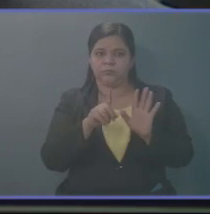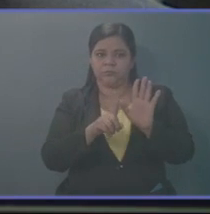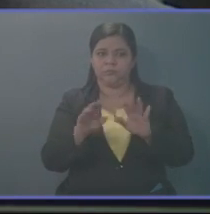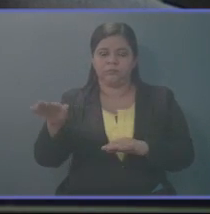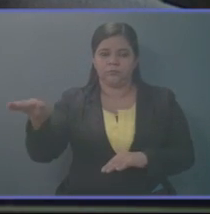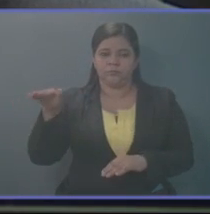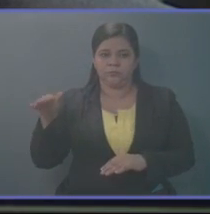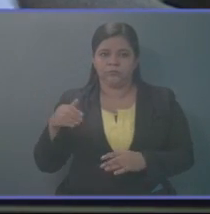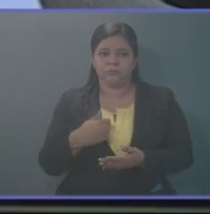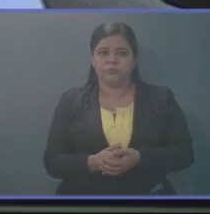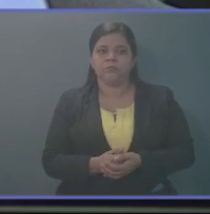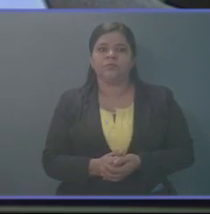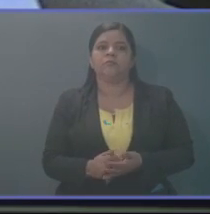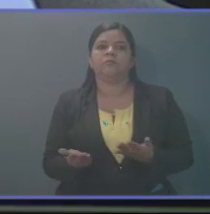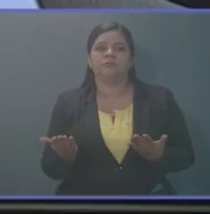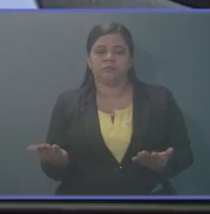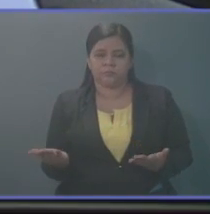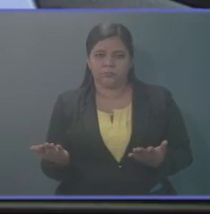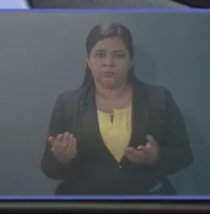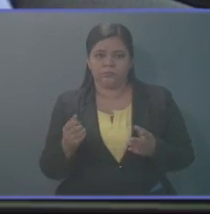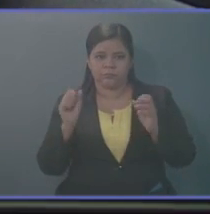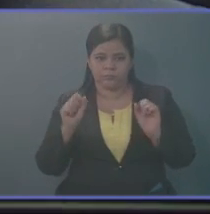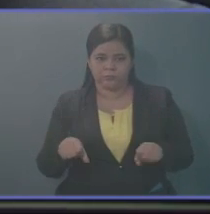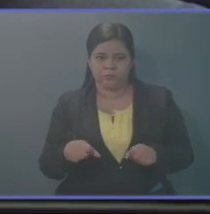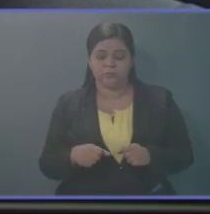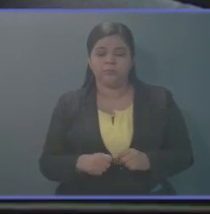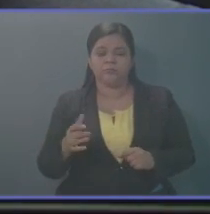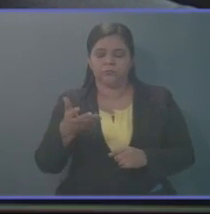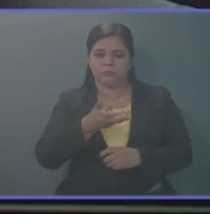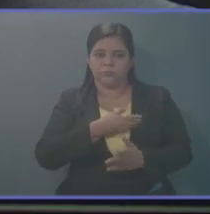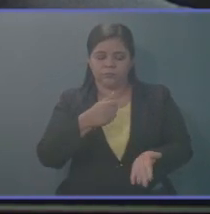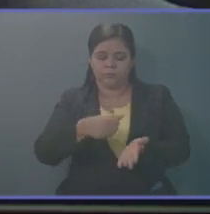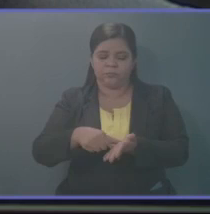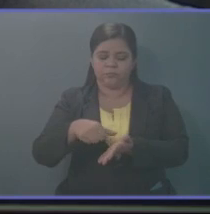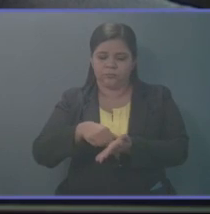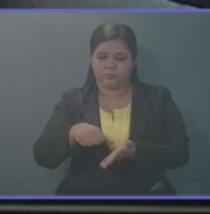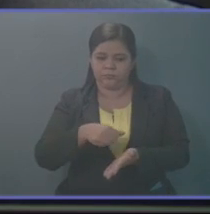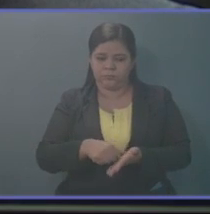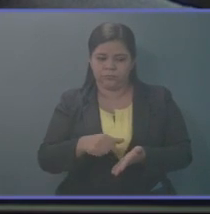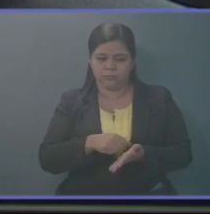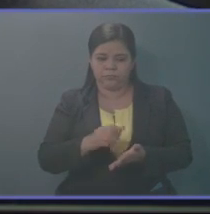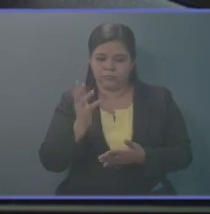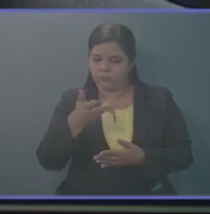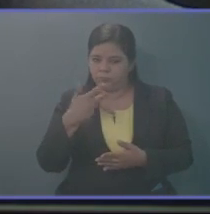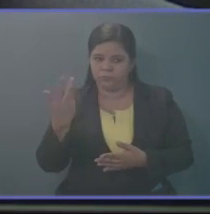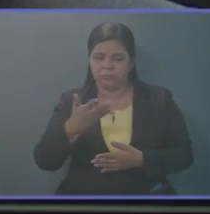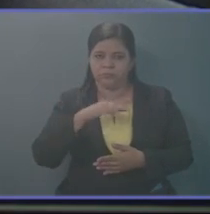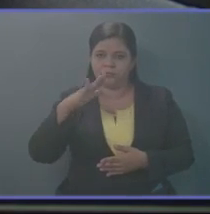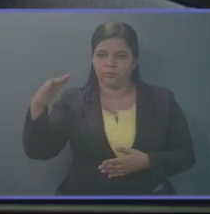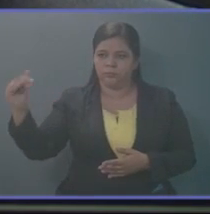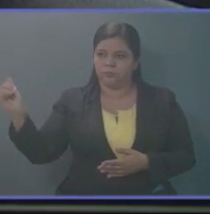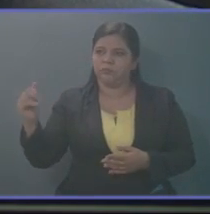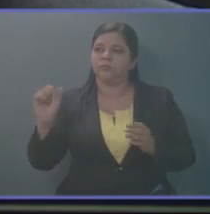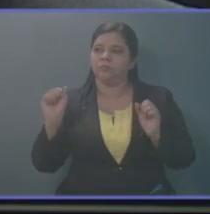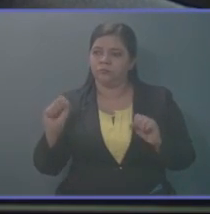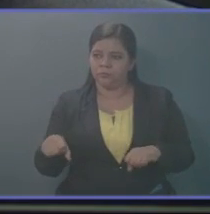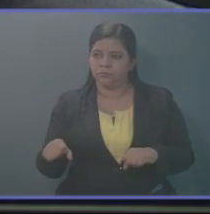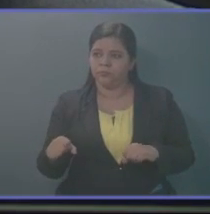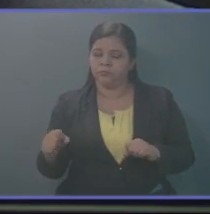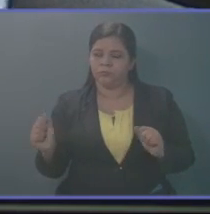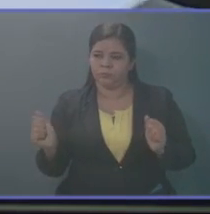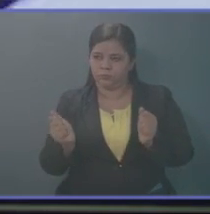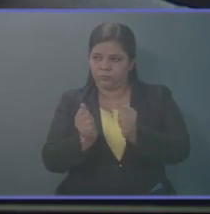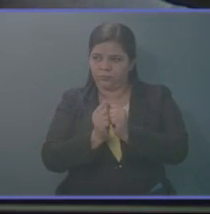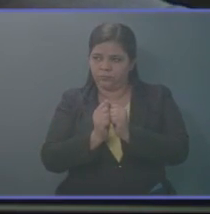marzo, en el sentido de que las municipalidades de todo el país puedan de manera